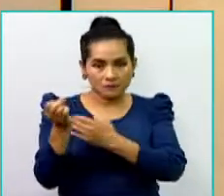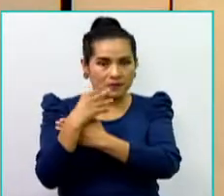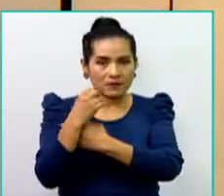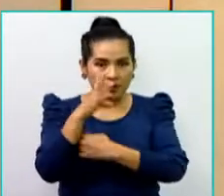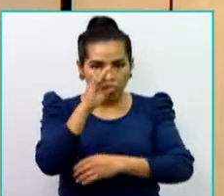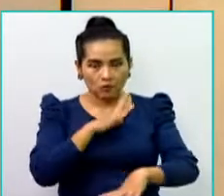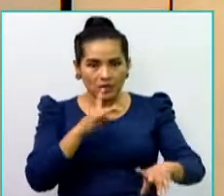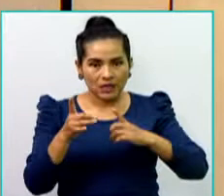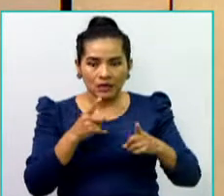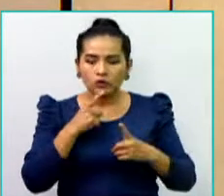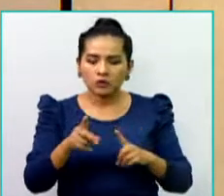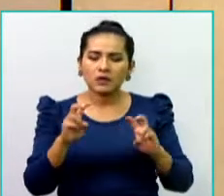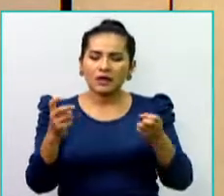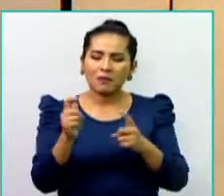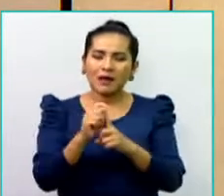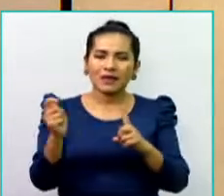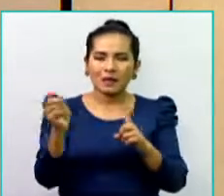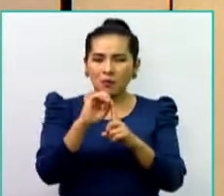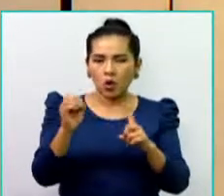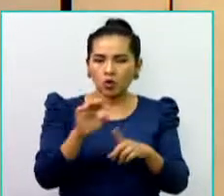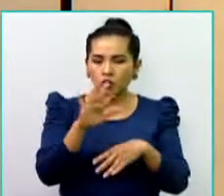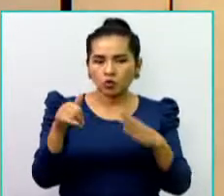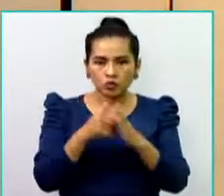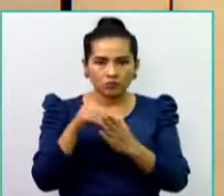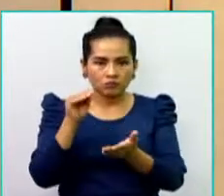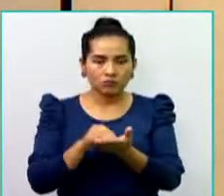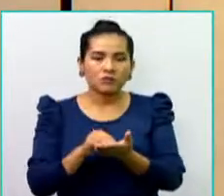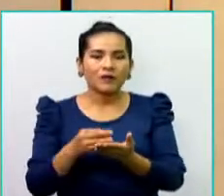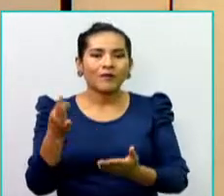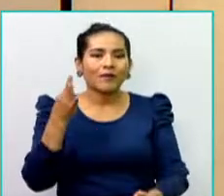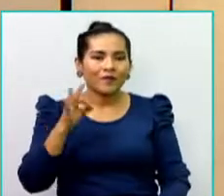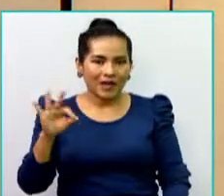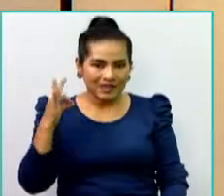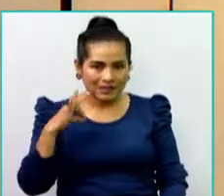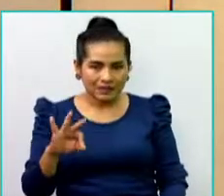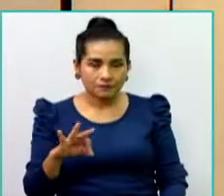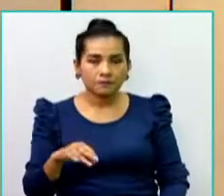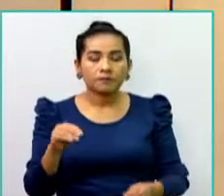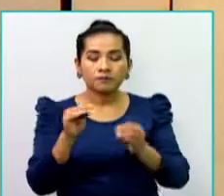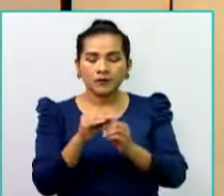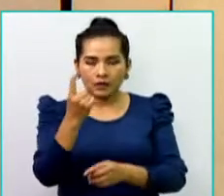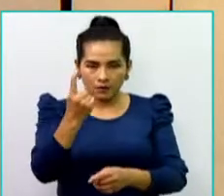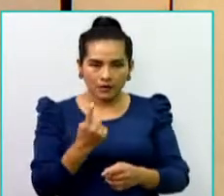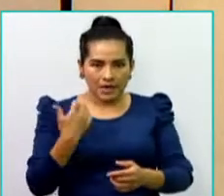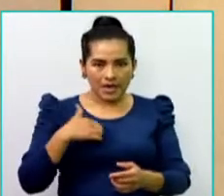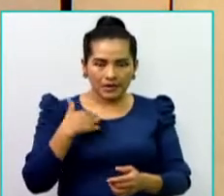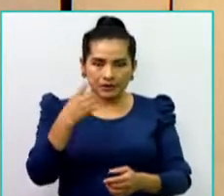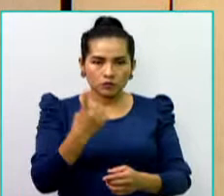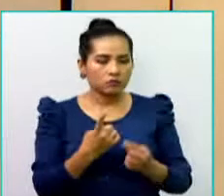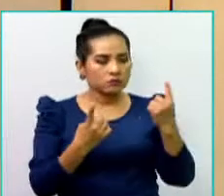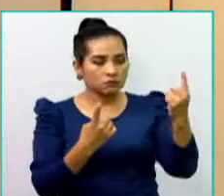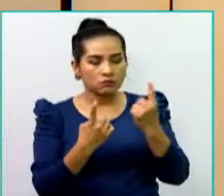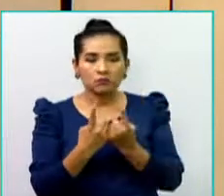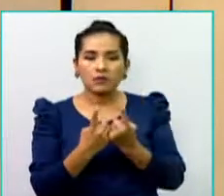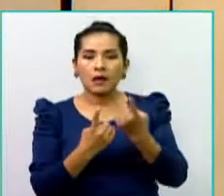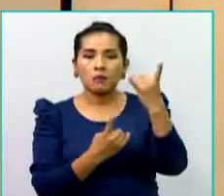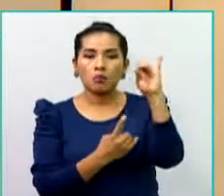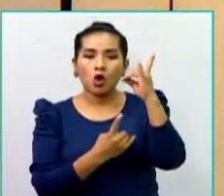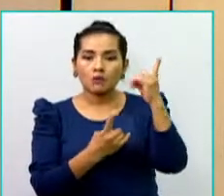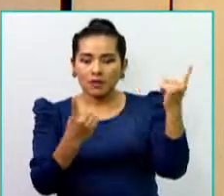este es un texto francés, él junto a Percy Jiménez, otro dramaturgo boliviano sumamente reconocido, han podido trabajar en